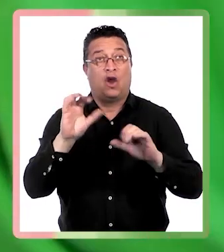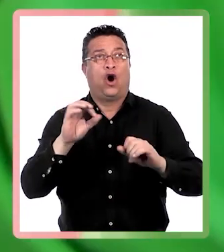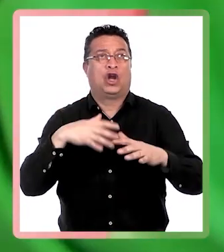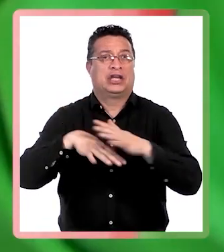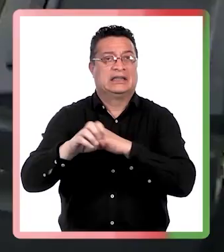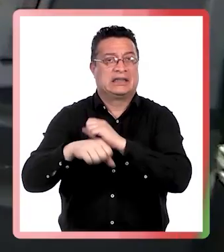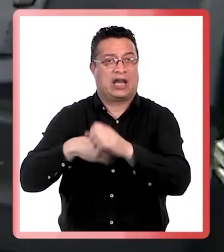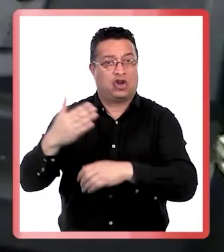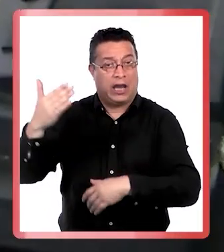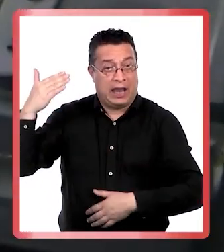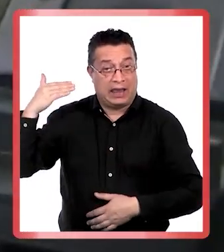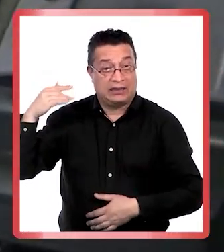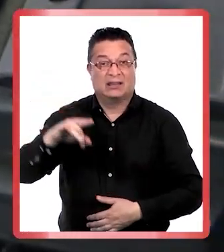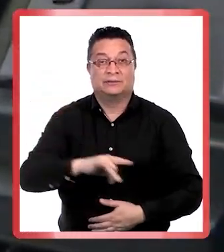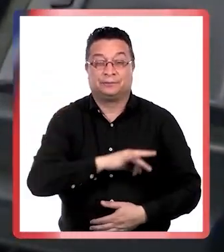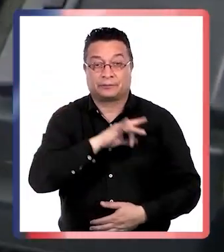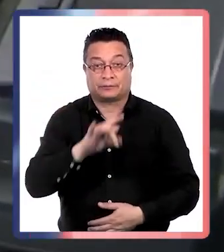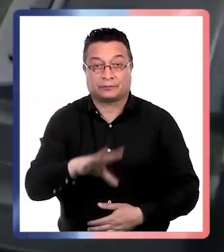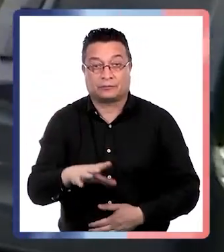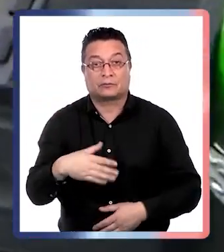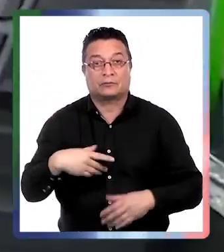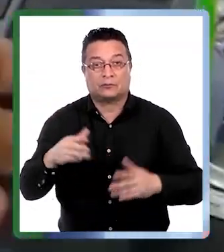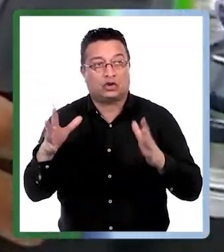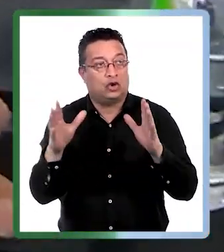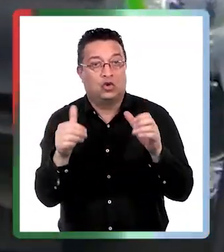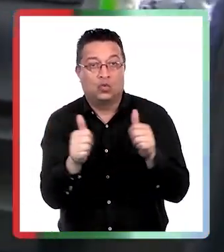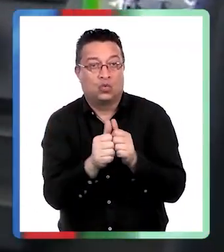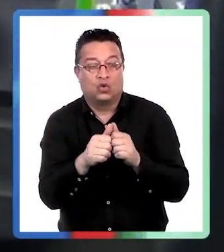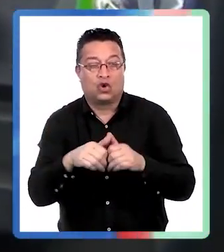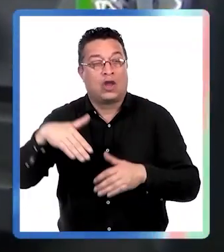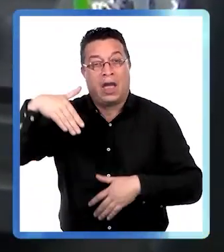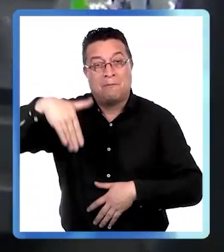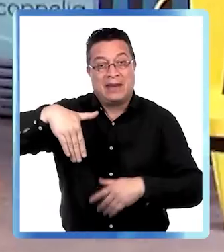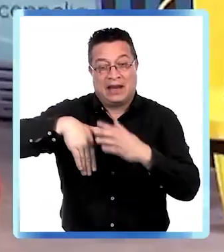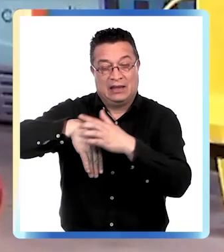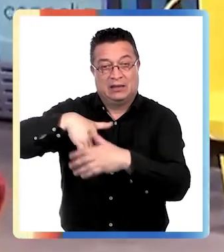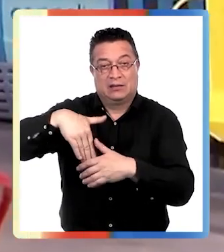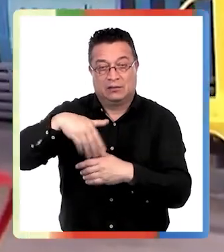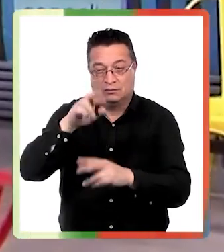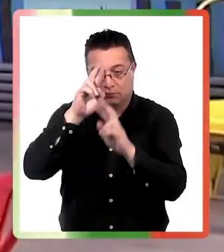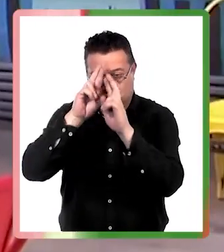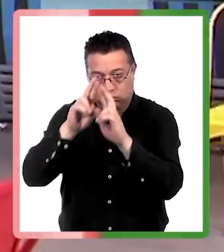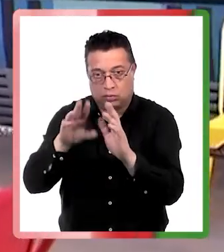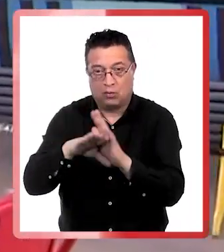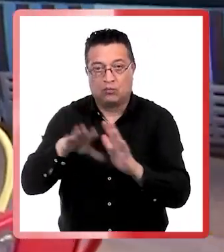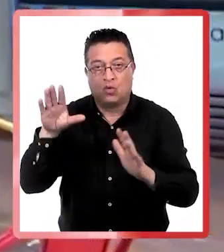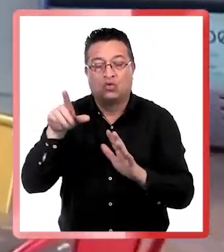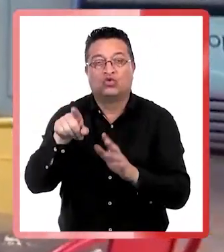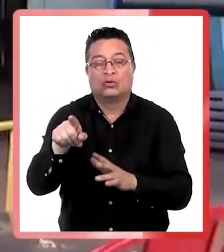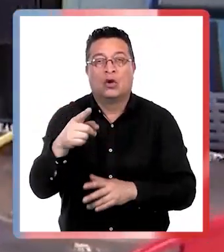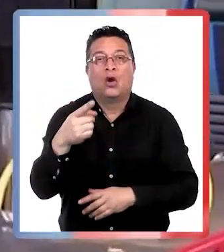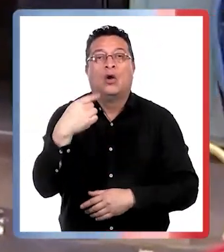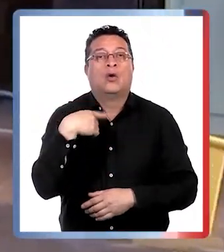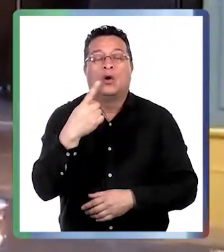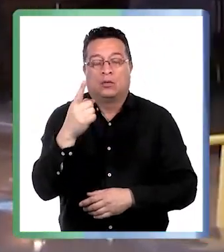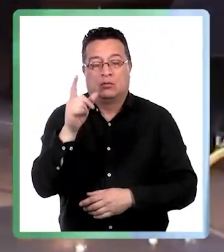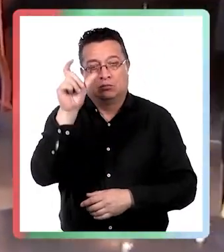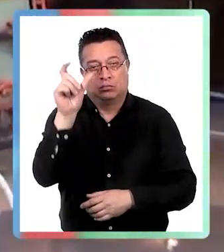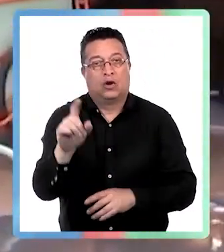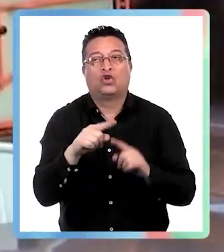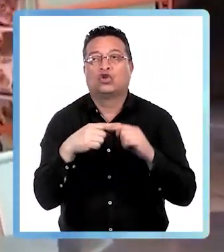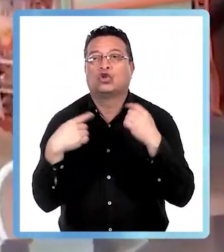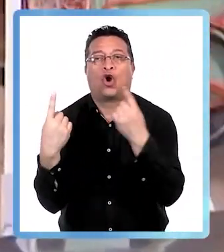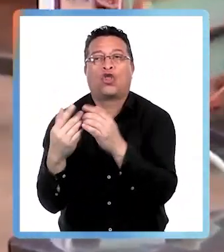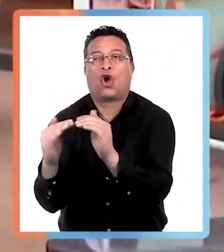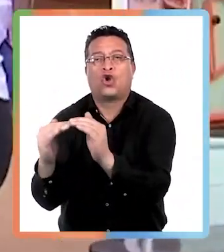10 años o 15 años en nuestro país, y a la par con el resto de América Latina, se privilegiaba mucho el talento